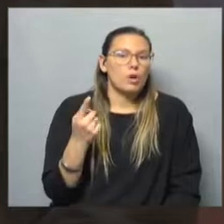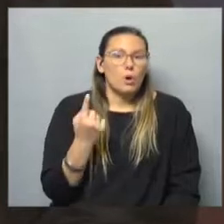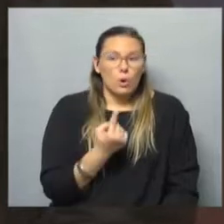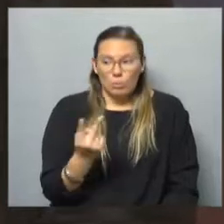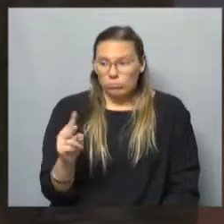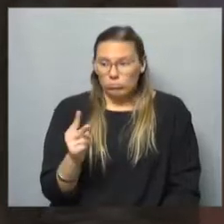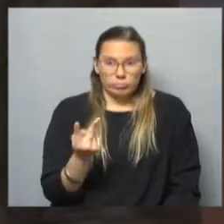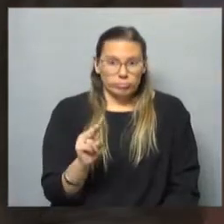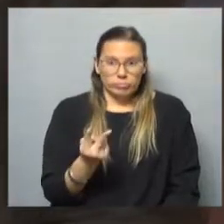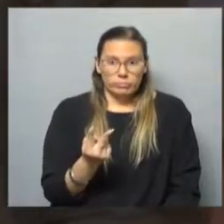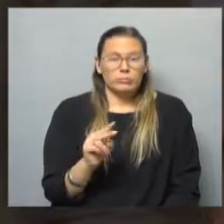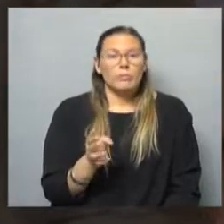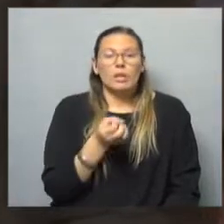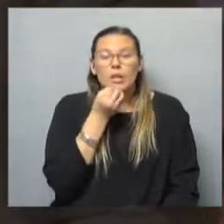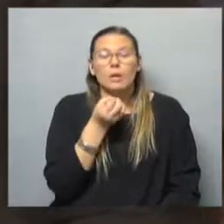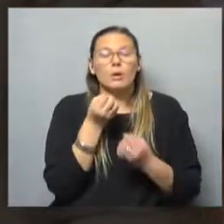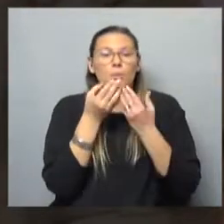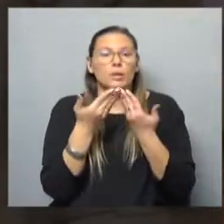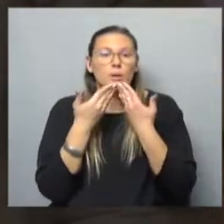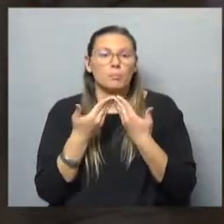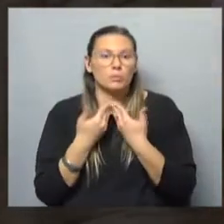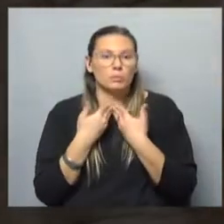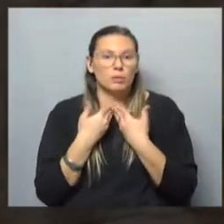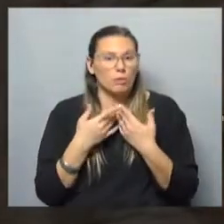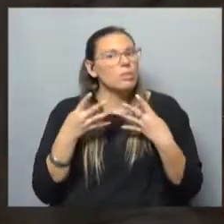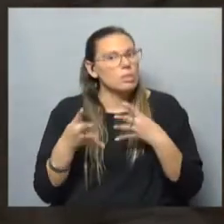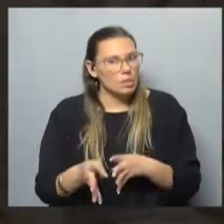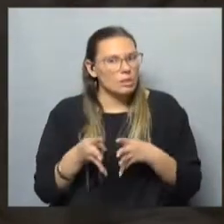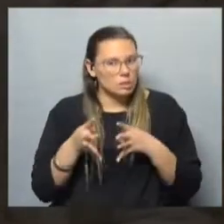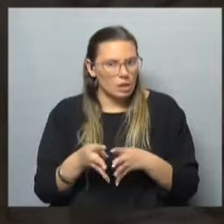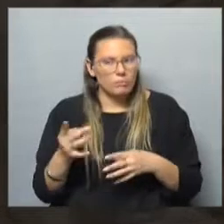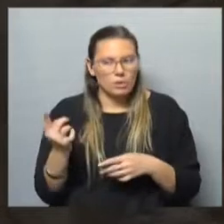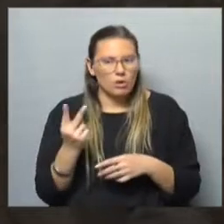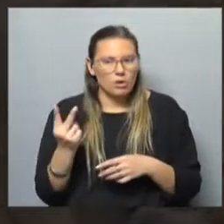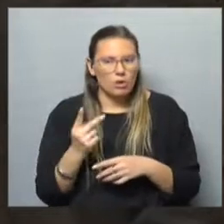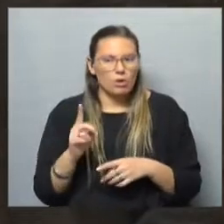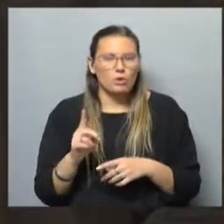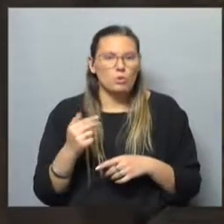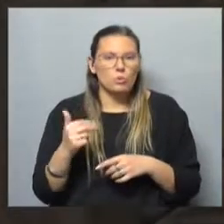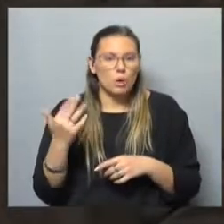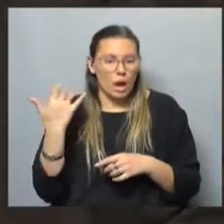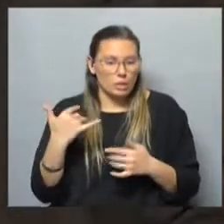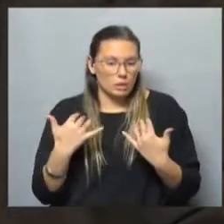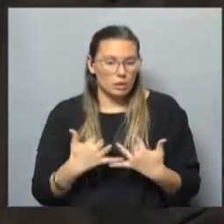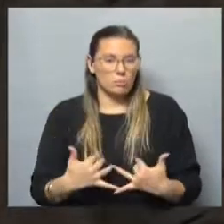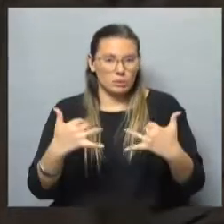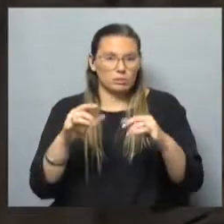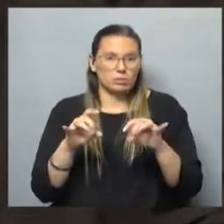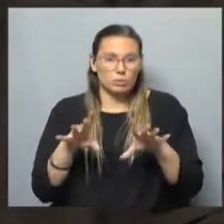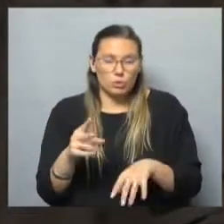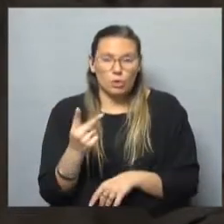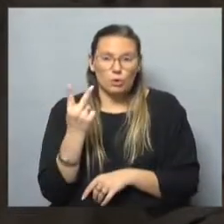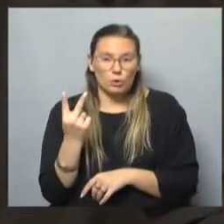otro. Está buena la pregunta porque fue un gran desafío para nosotros. Ninguno de los dos había estado en un espectáculo que fuera de una